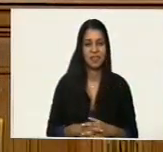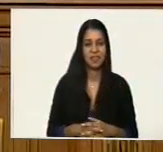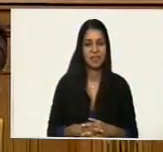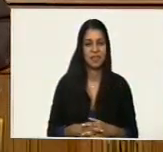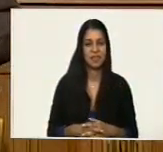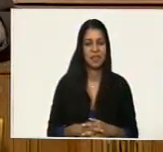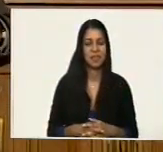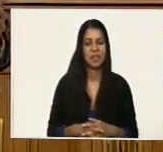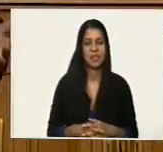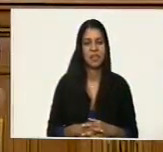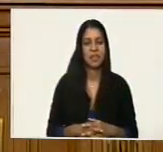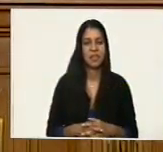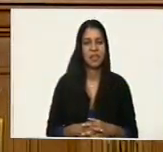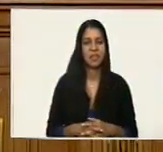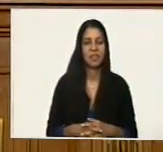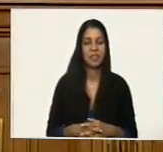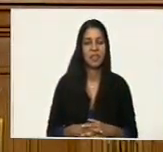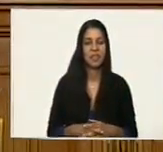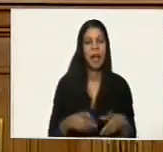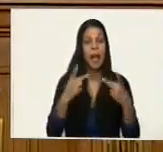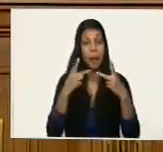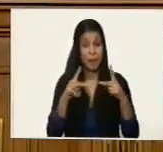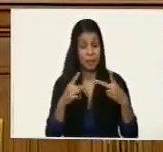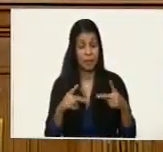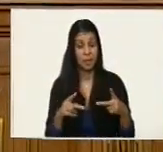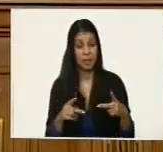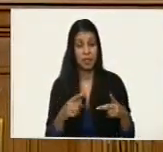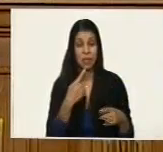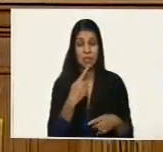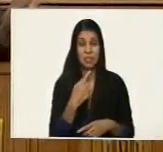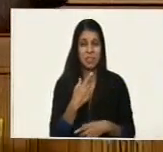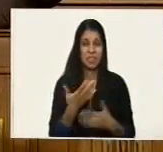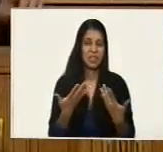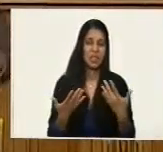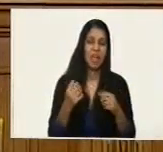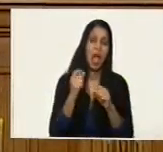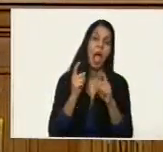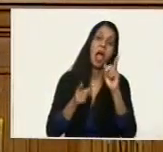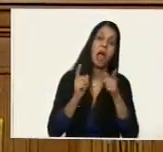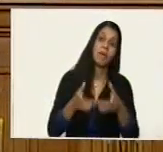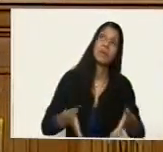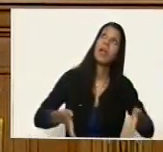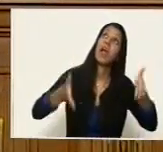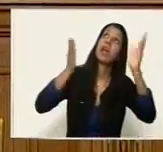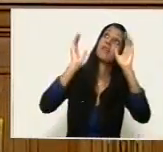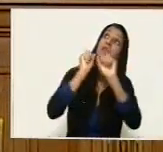No voy a decir si el correo. A veces lo espero allí en el edificio La Francia.